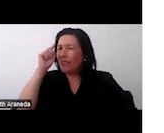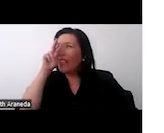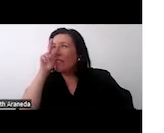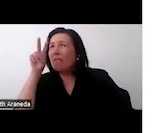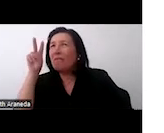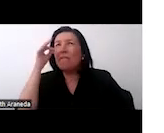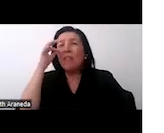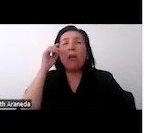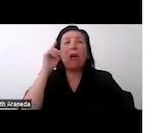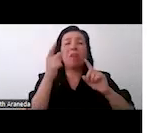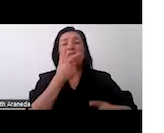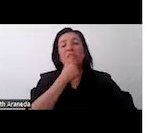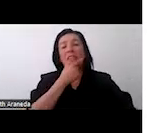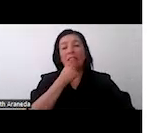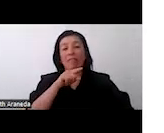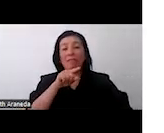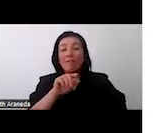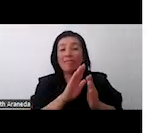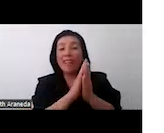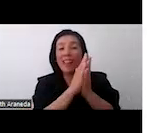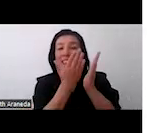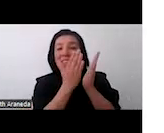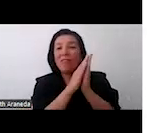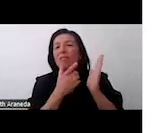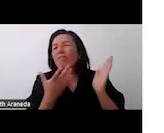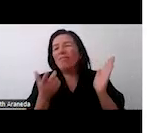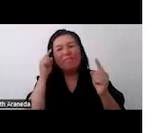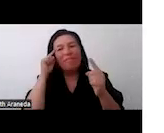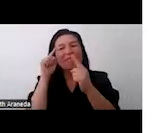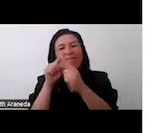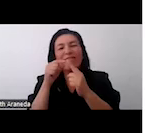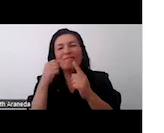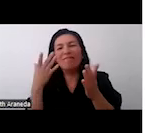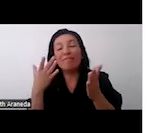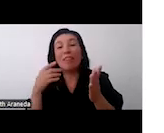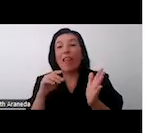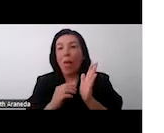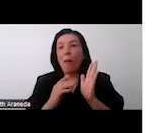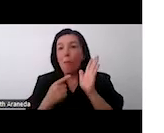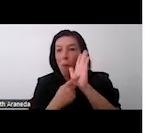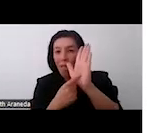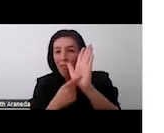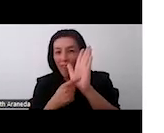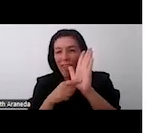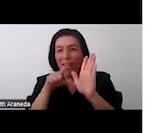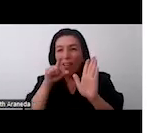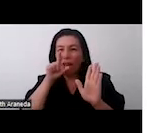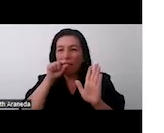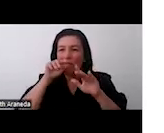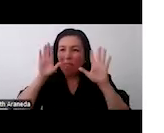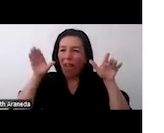tanto. Este libro, la verdad es que quiere visibilizar a las aves y no solamente mostrar